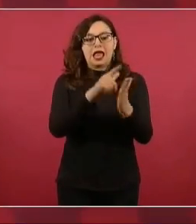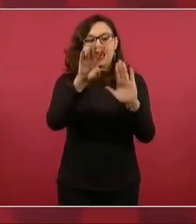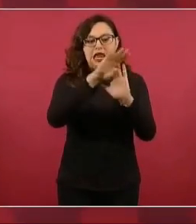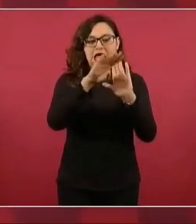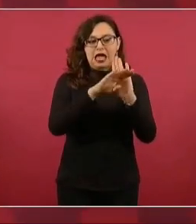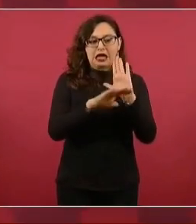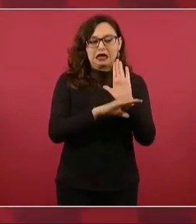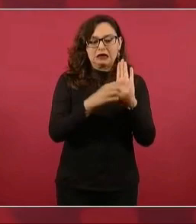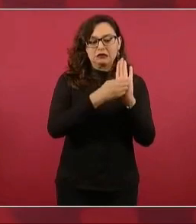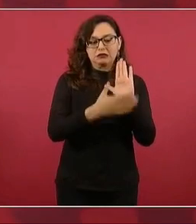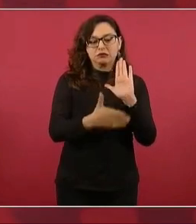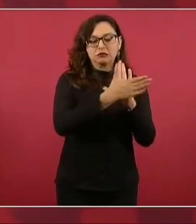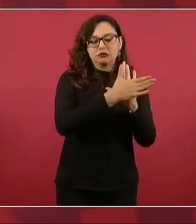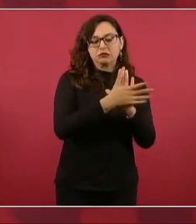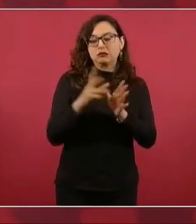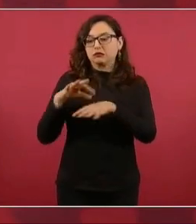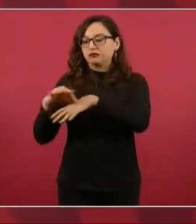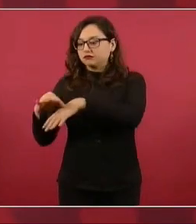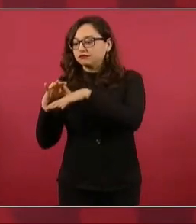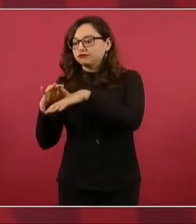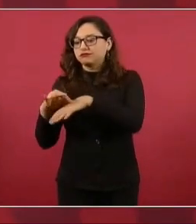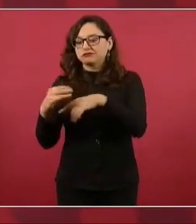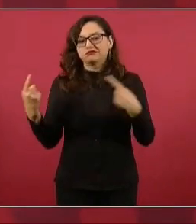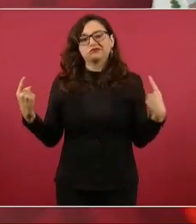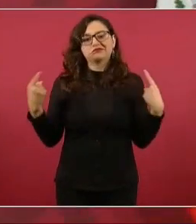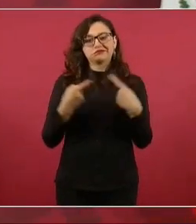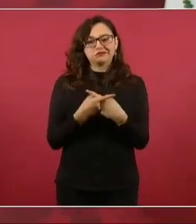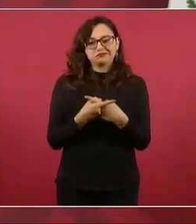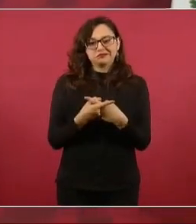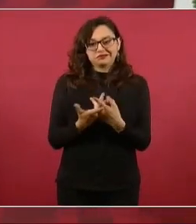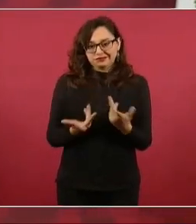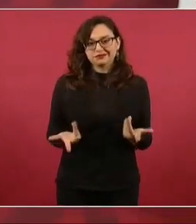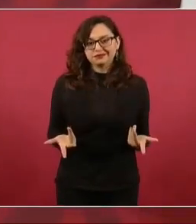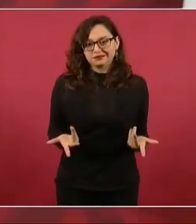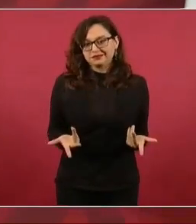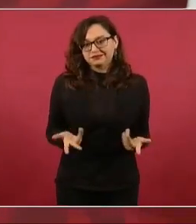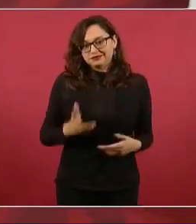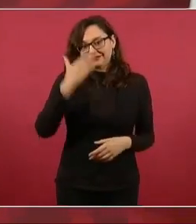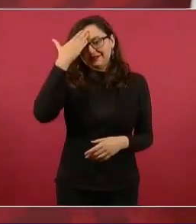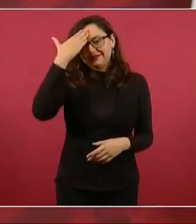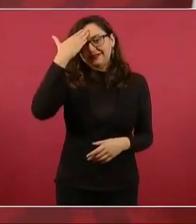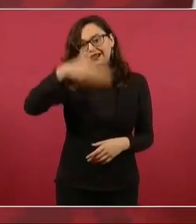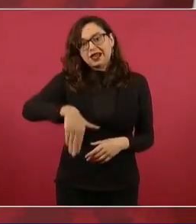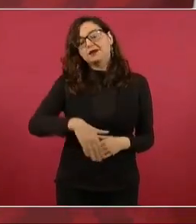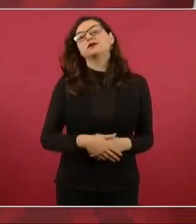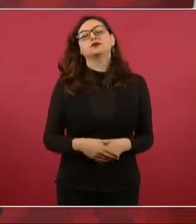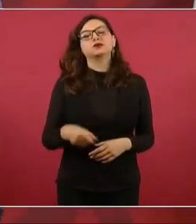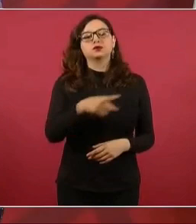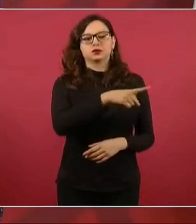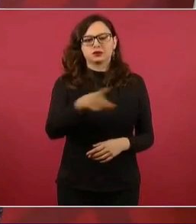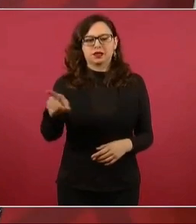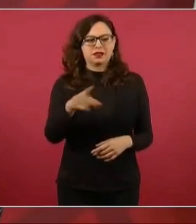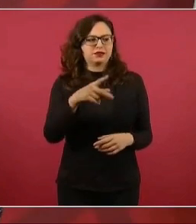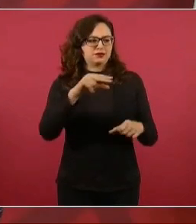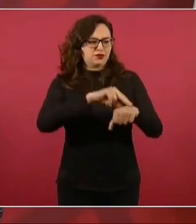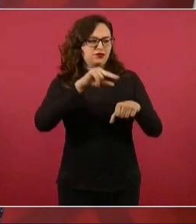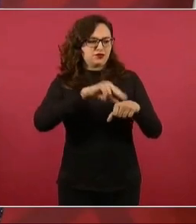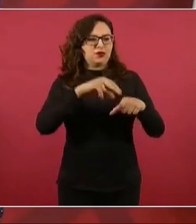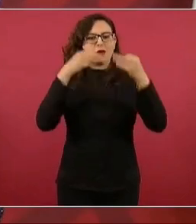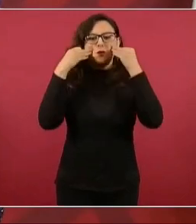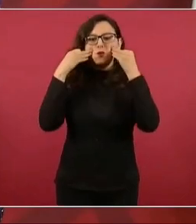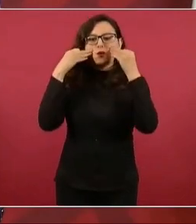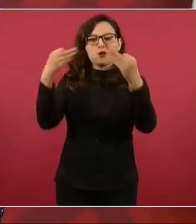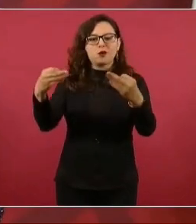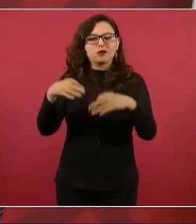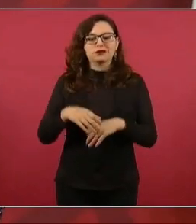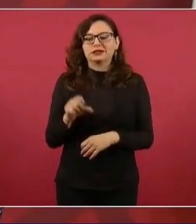la realidad. Aquí están los médicos y saben que desde la época de Zedillo